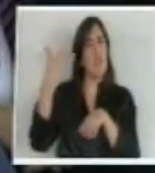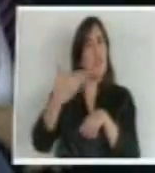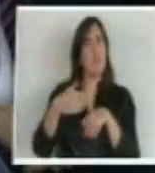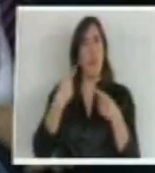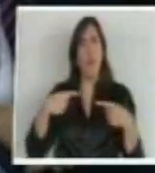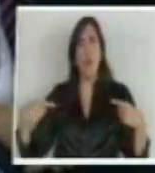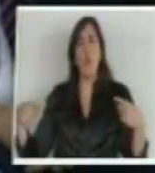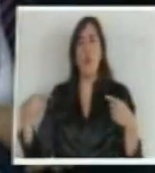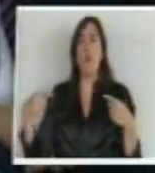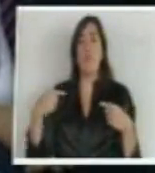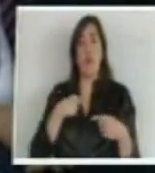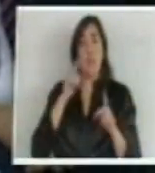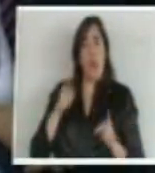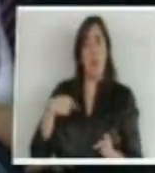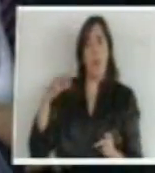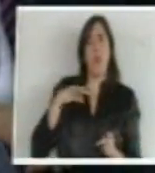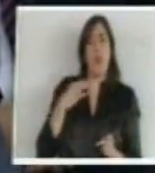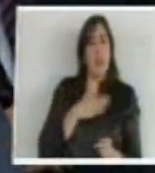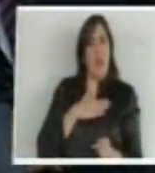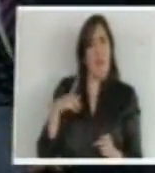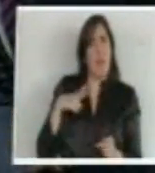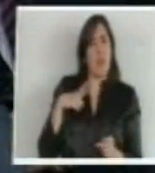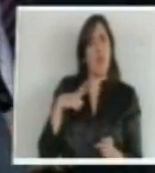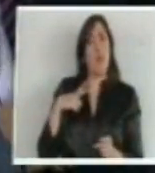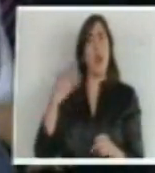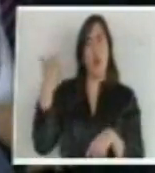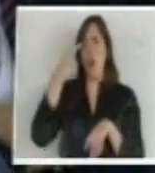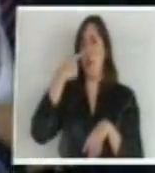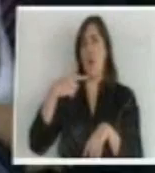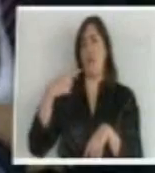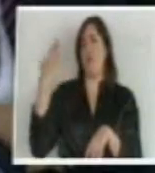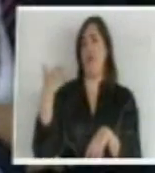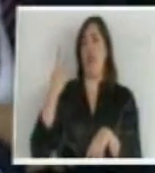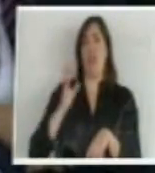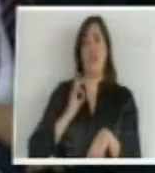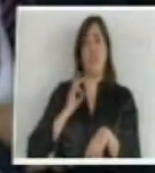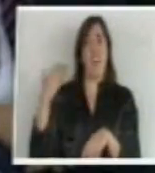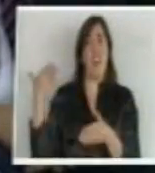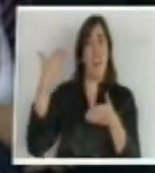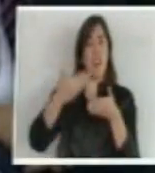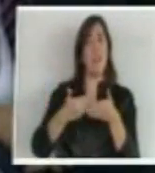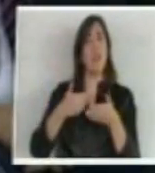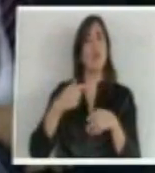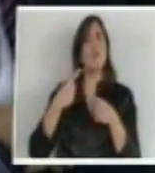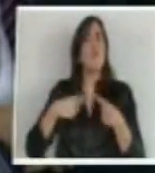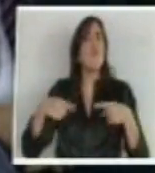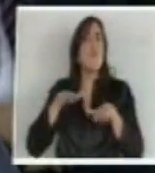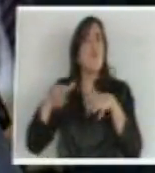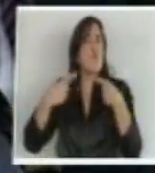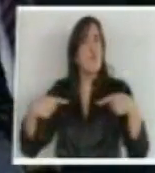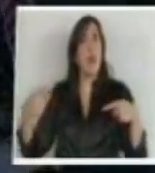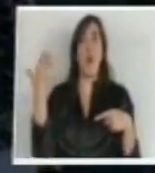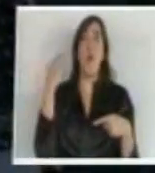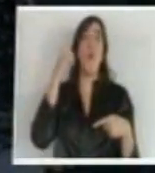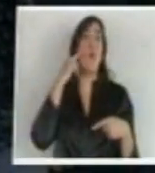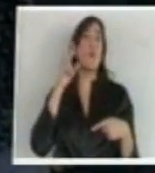cuántas cosas que me han pasado en estos 2 años desde aquel 9 de julio.